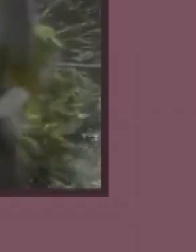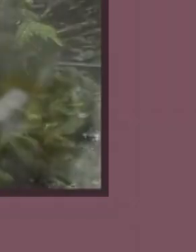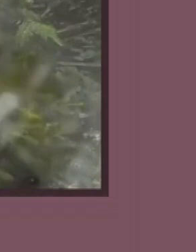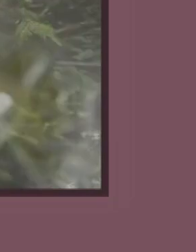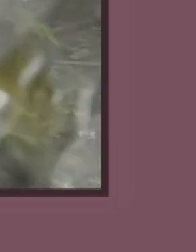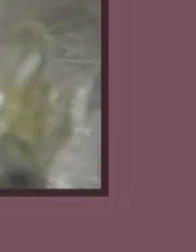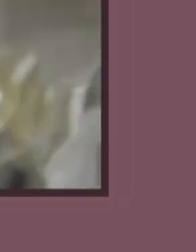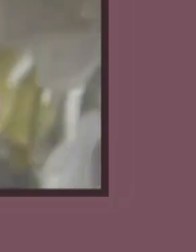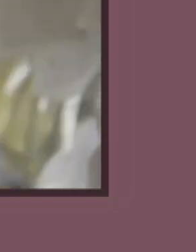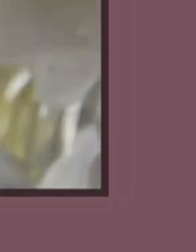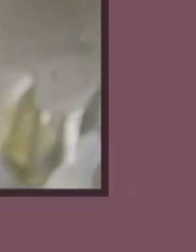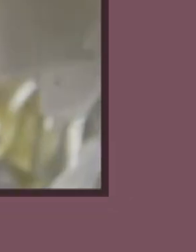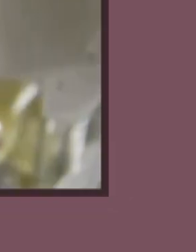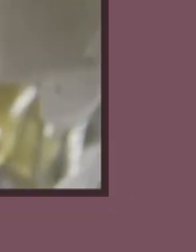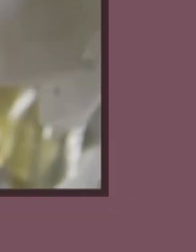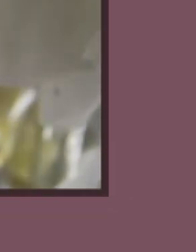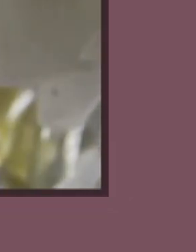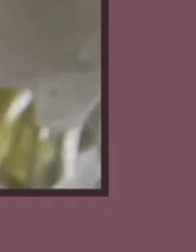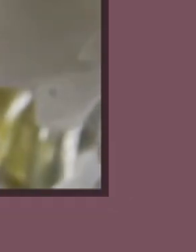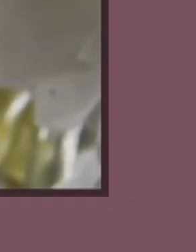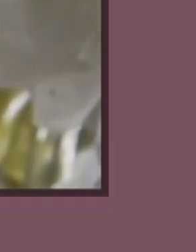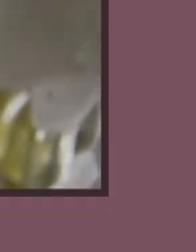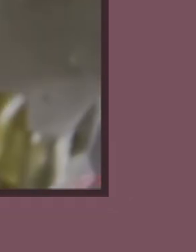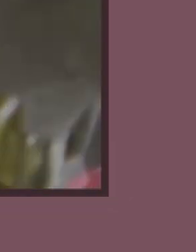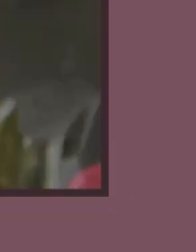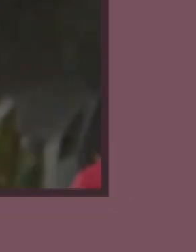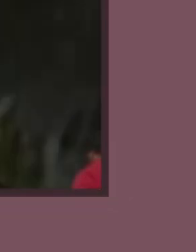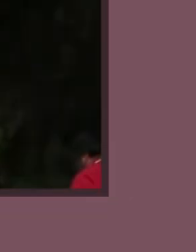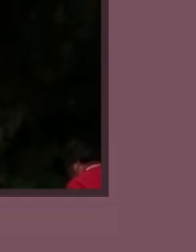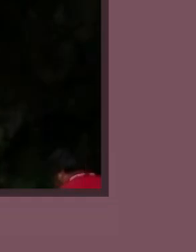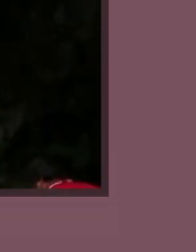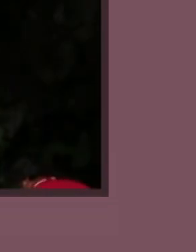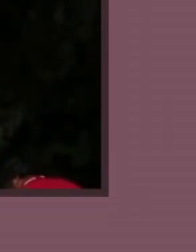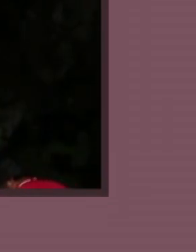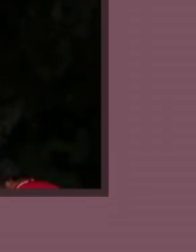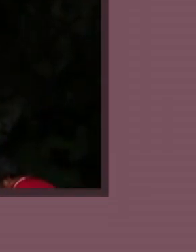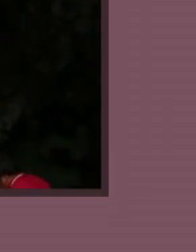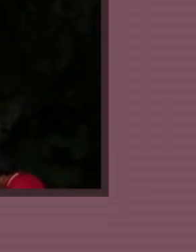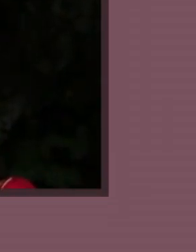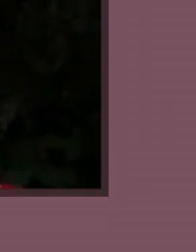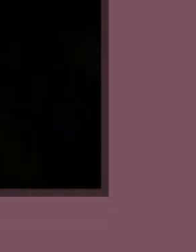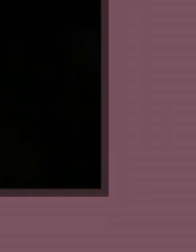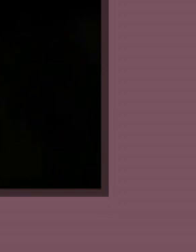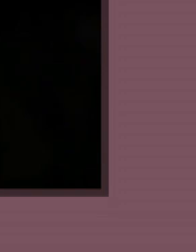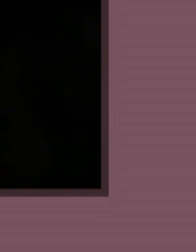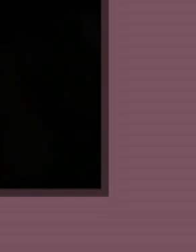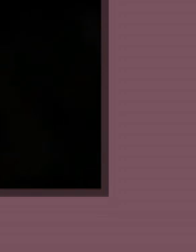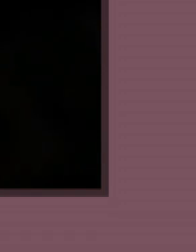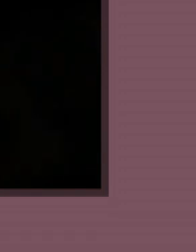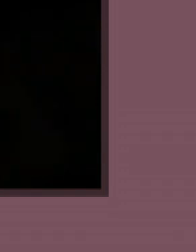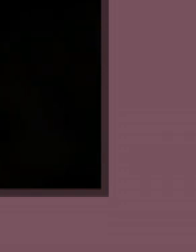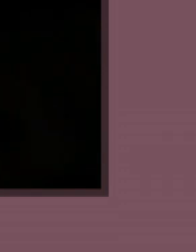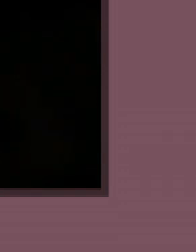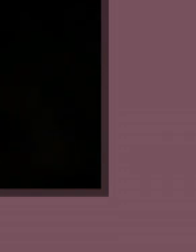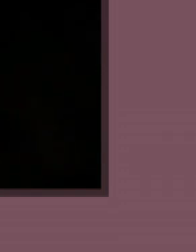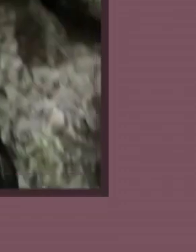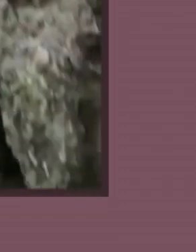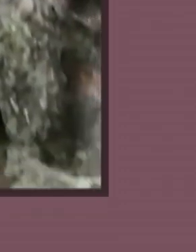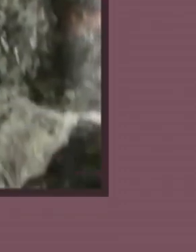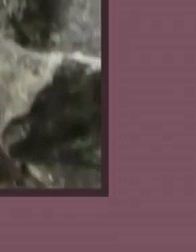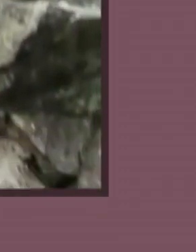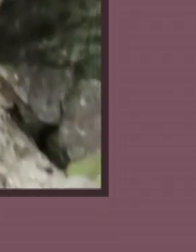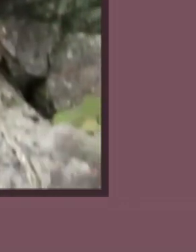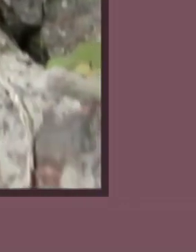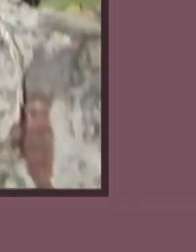gusto recibe mi alma. Buenos días, paloma blanca. Buenos